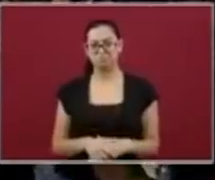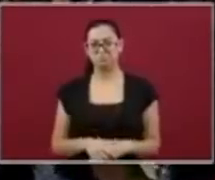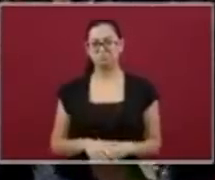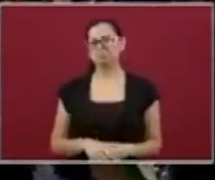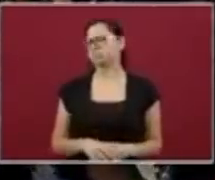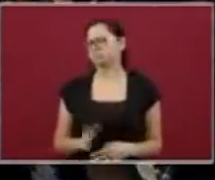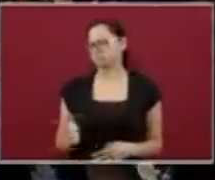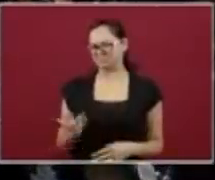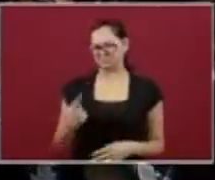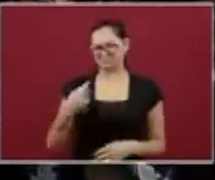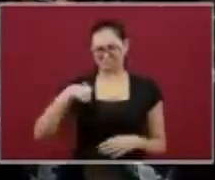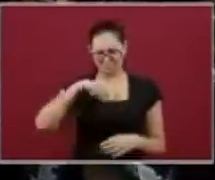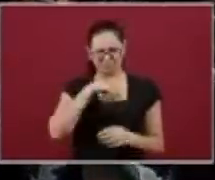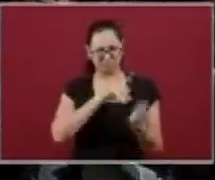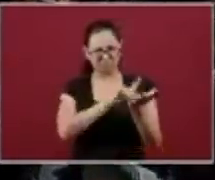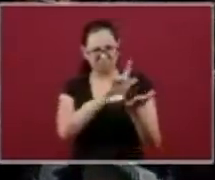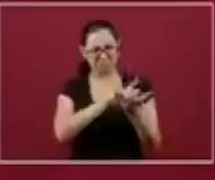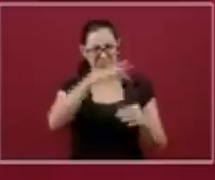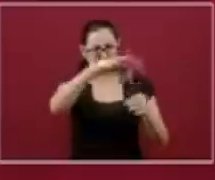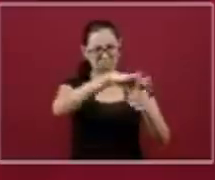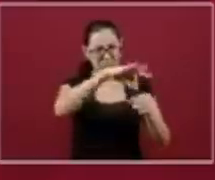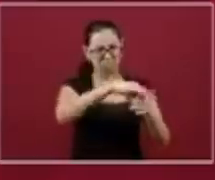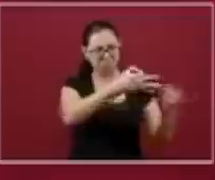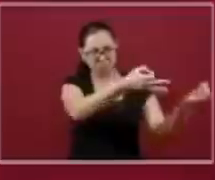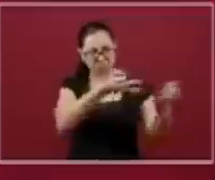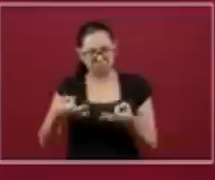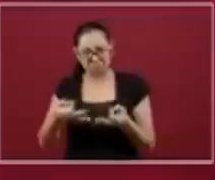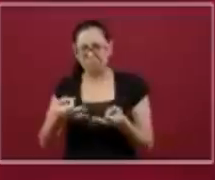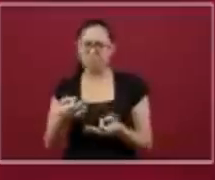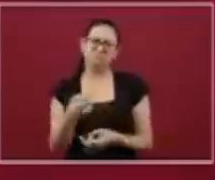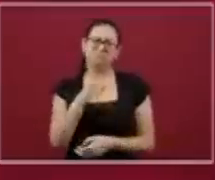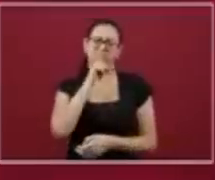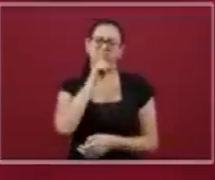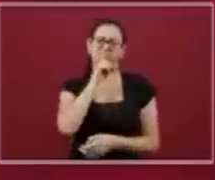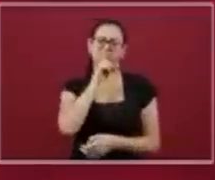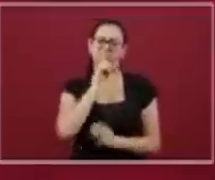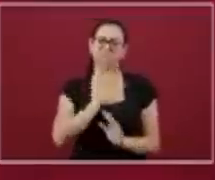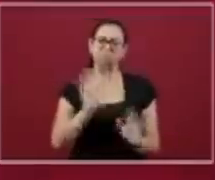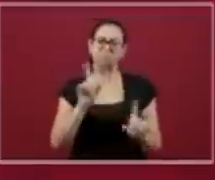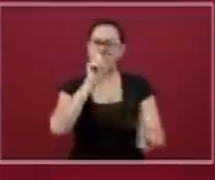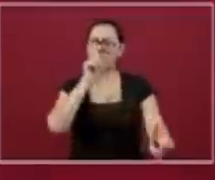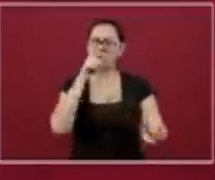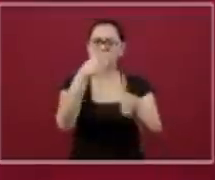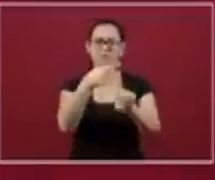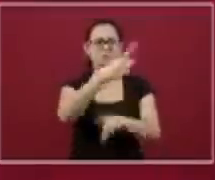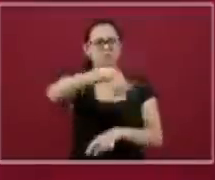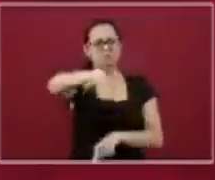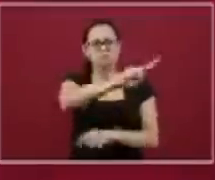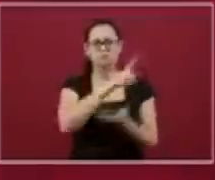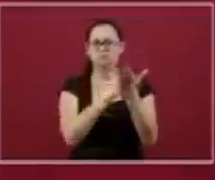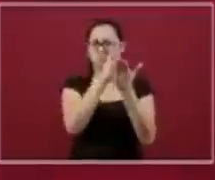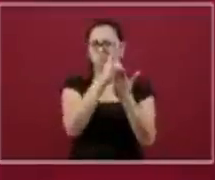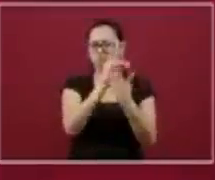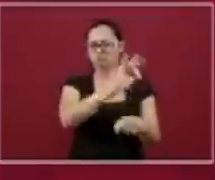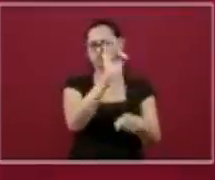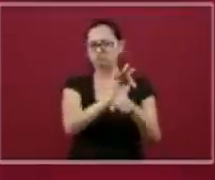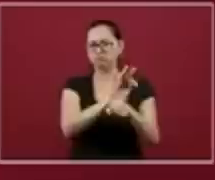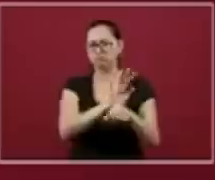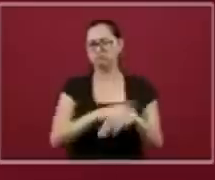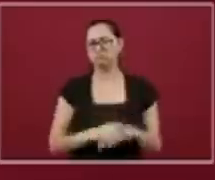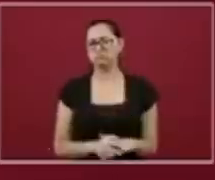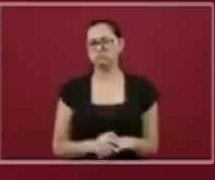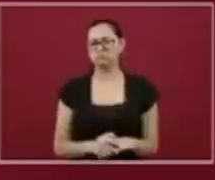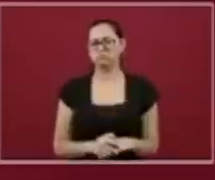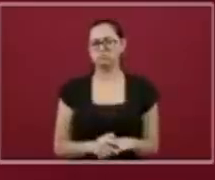electoral. Nuestro objetivo es que los ciudadanos tengan derechos plenos. Le pongo un ejemplo. Hoy los migrantes,